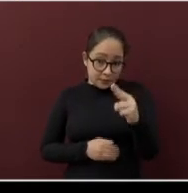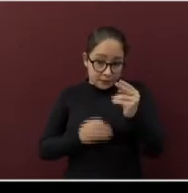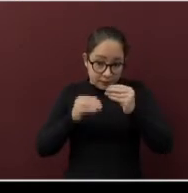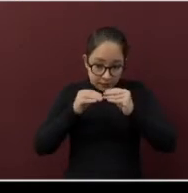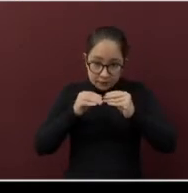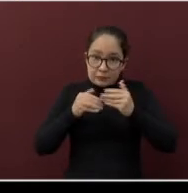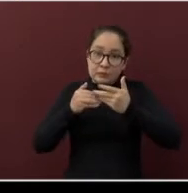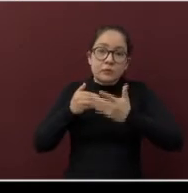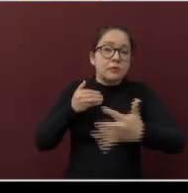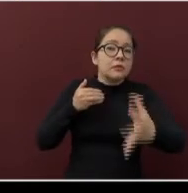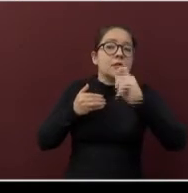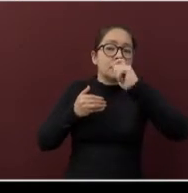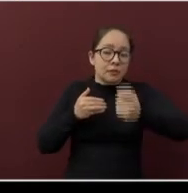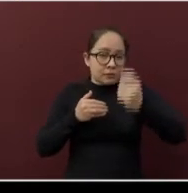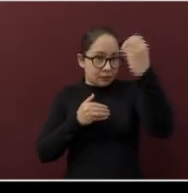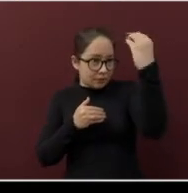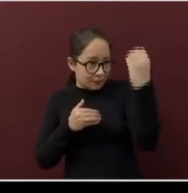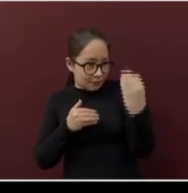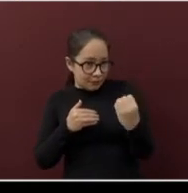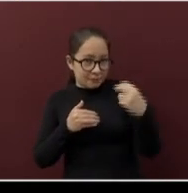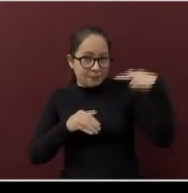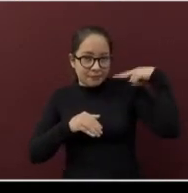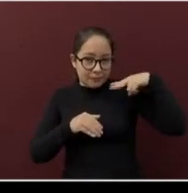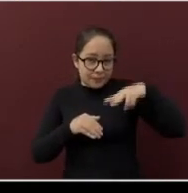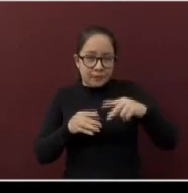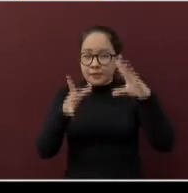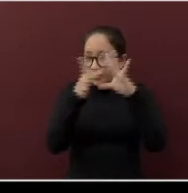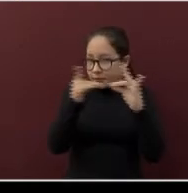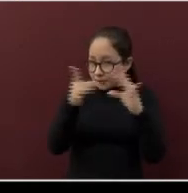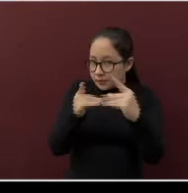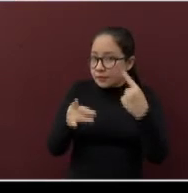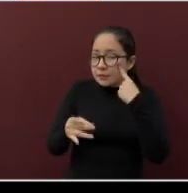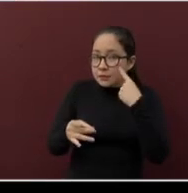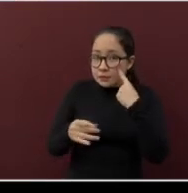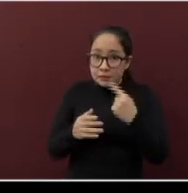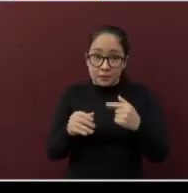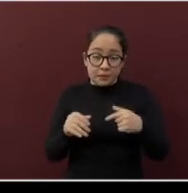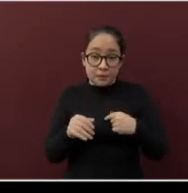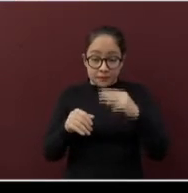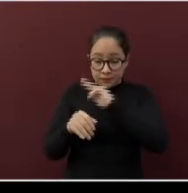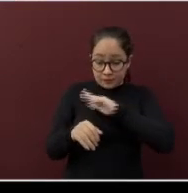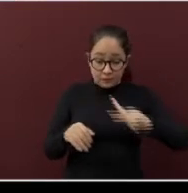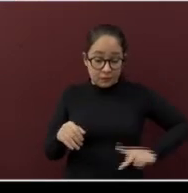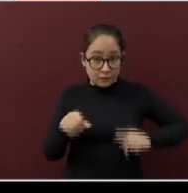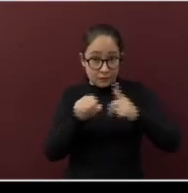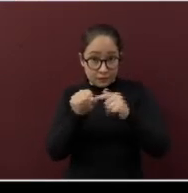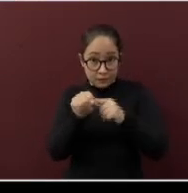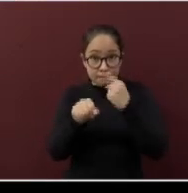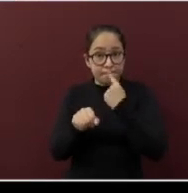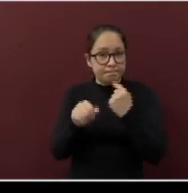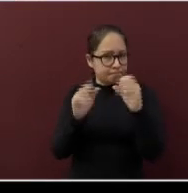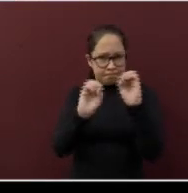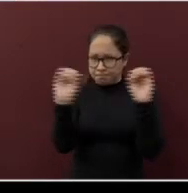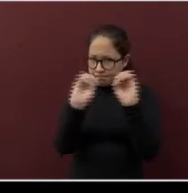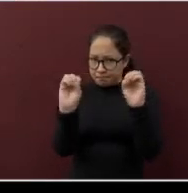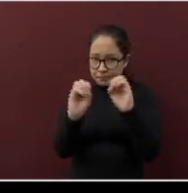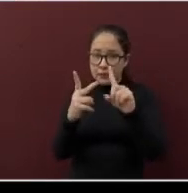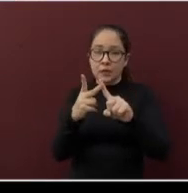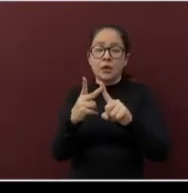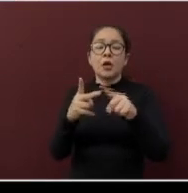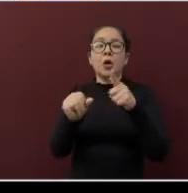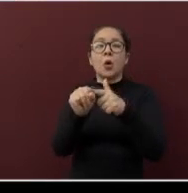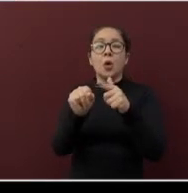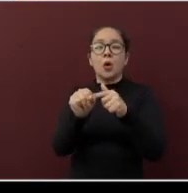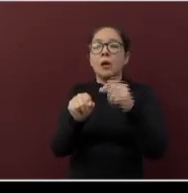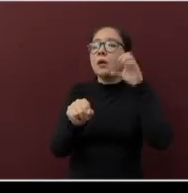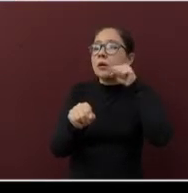vigente estará conformado de la siguiente forma no tendremos ningún en rojo en naranja se ubican 110